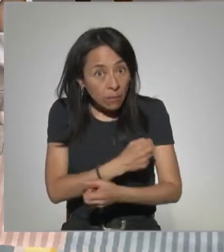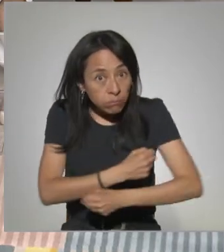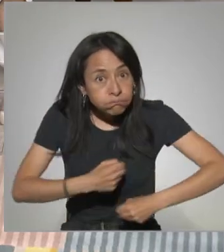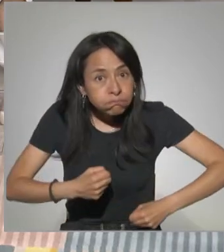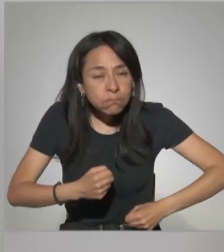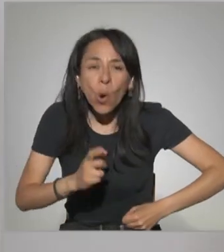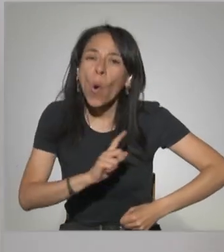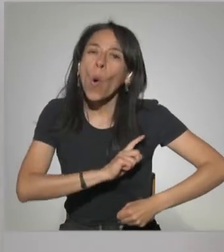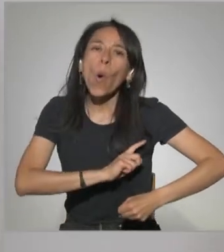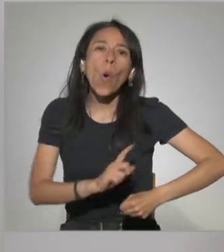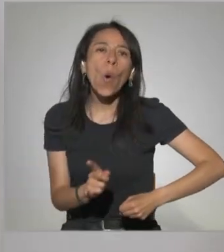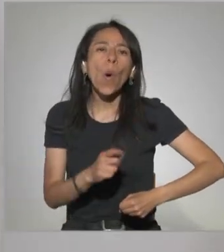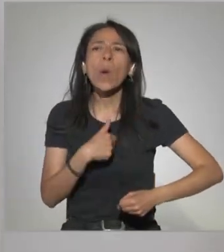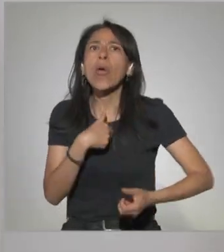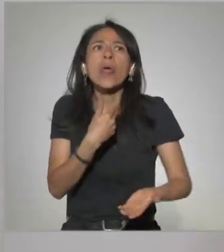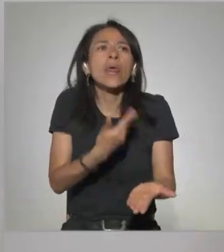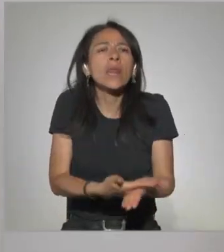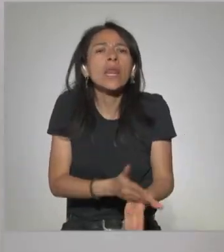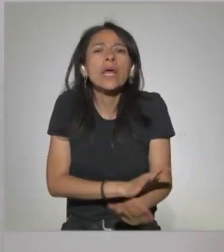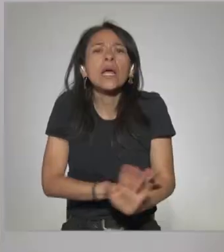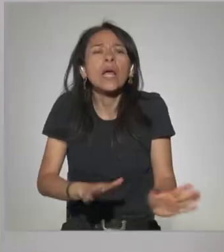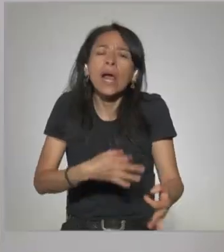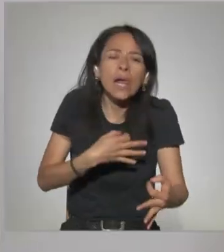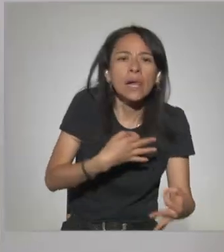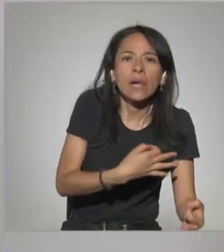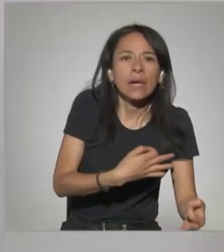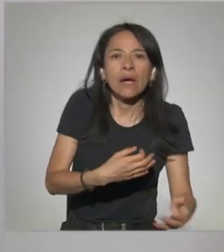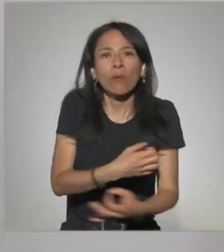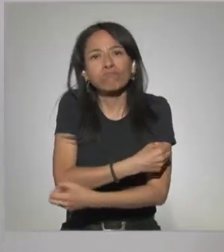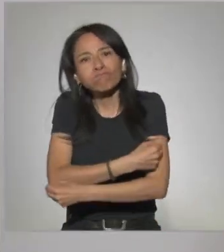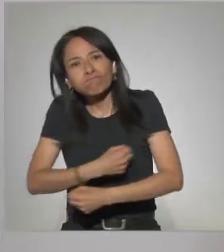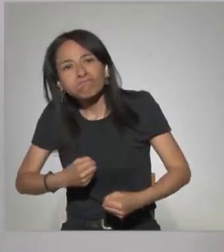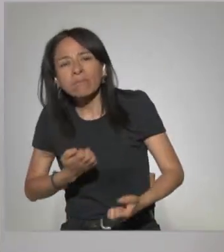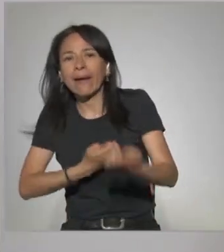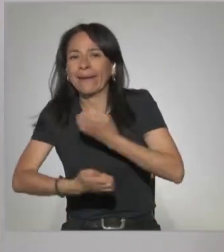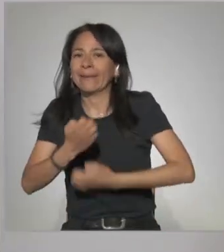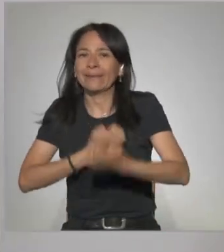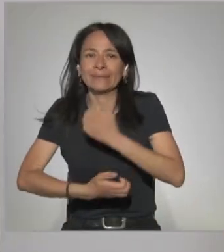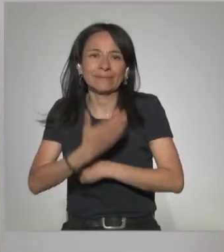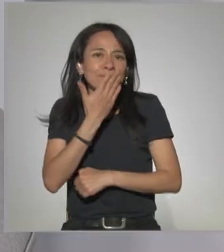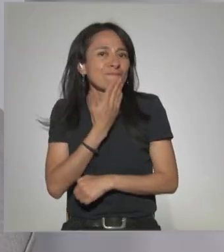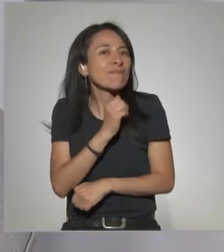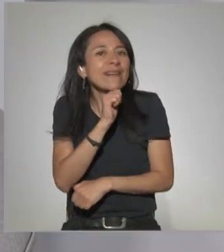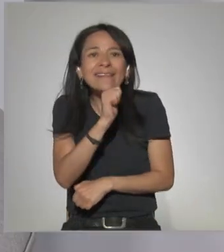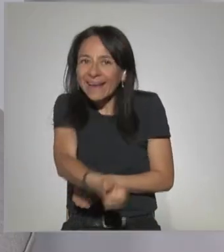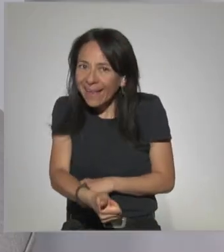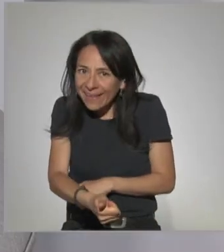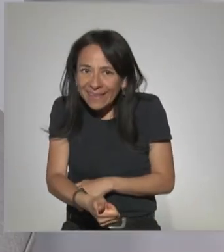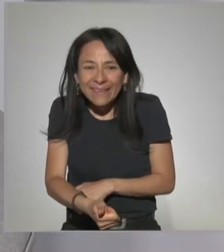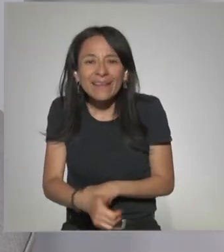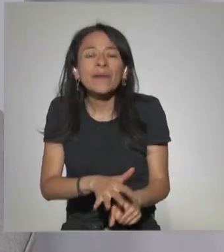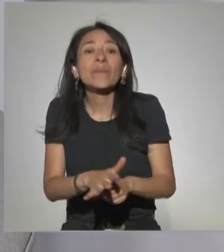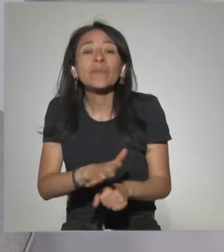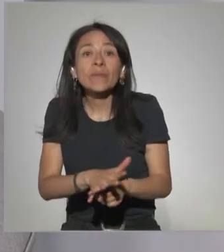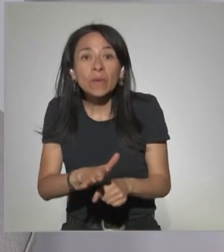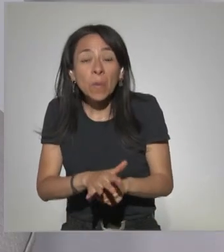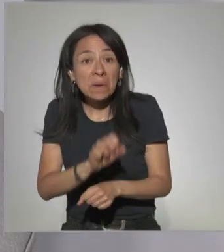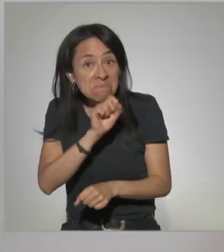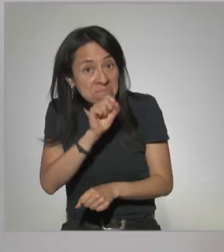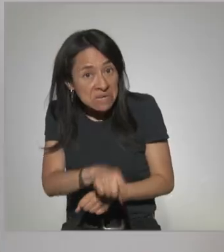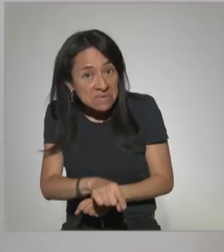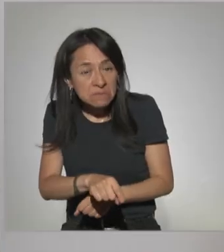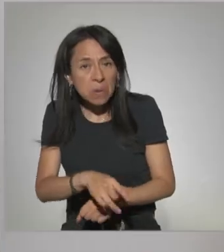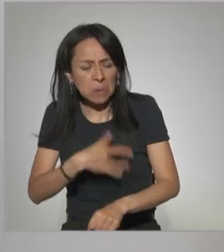porque comemos mucho y porque no hacemos ejercicio, o sea, por el contrabalanceo de ingreso-egreso